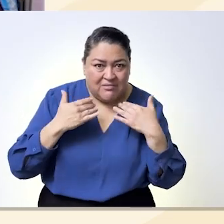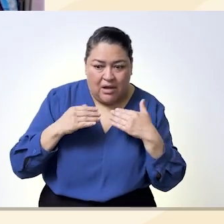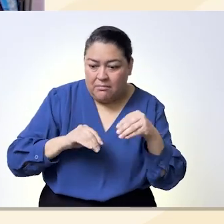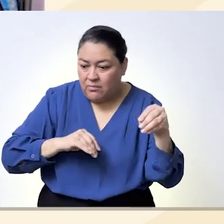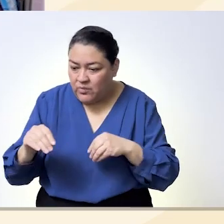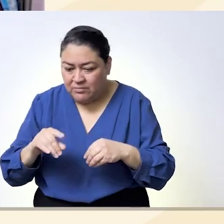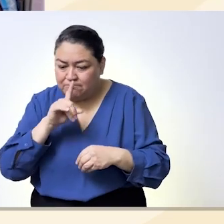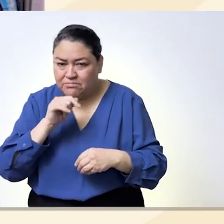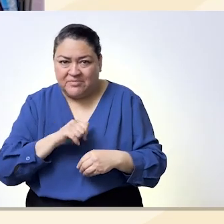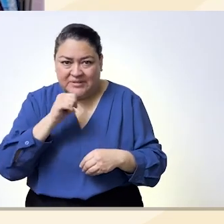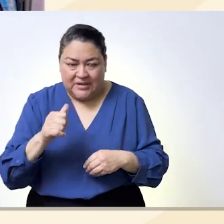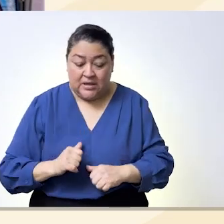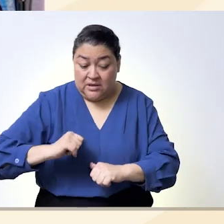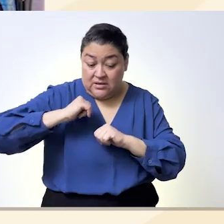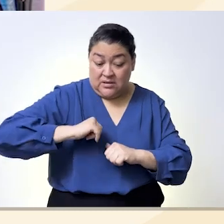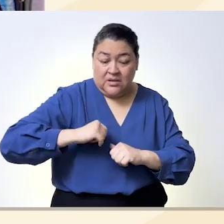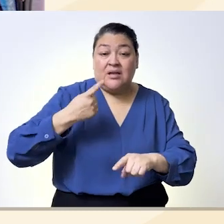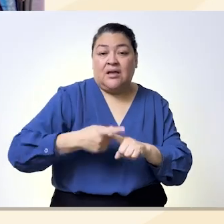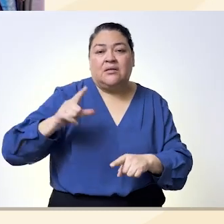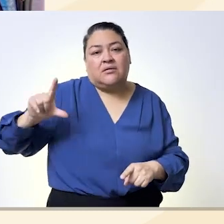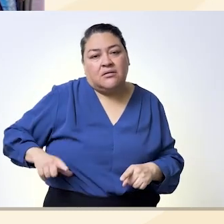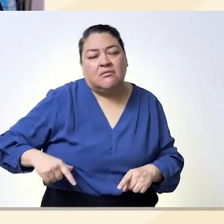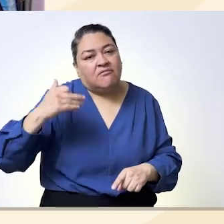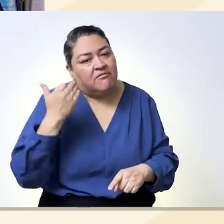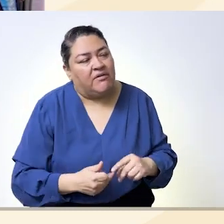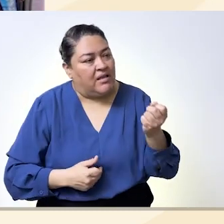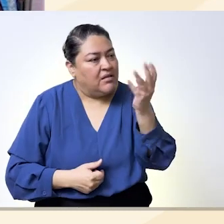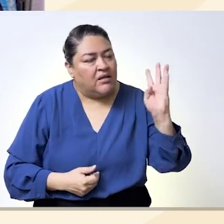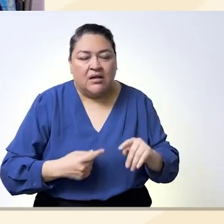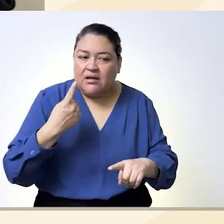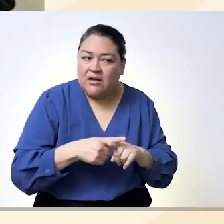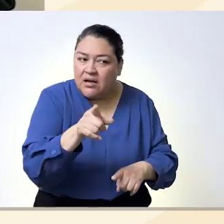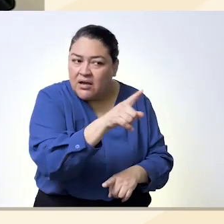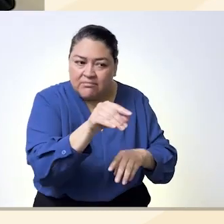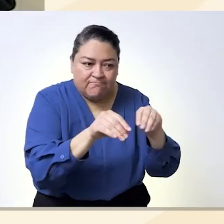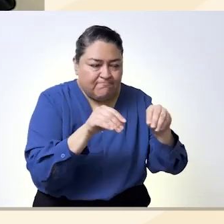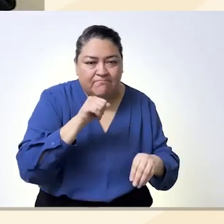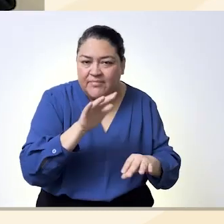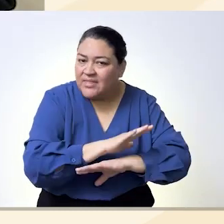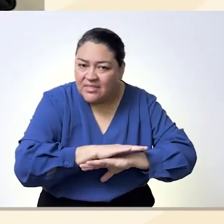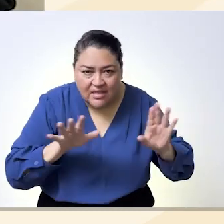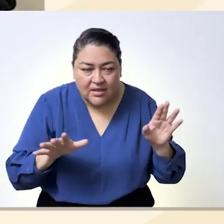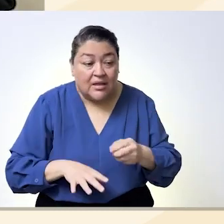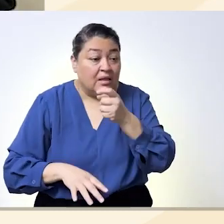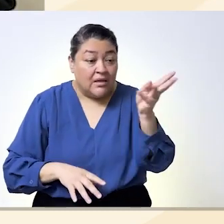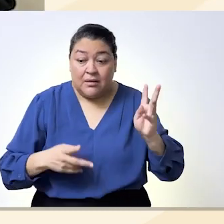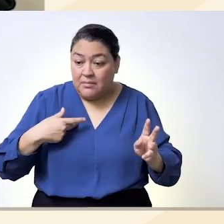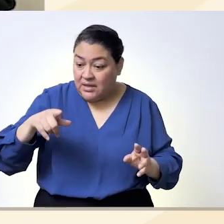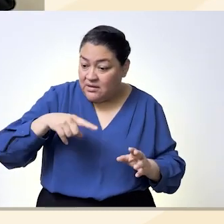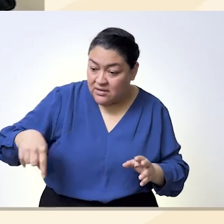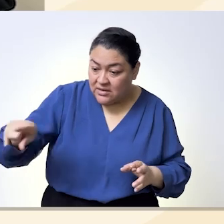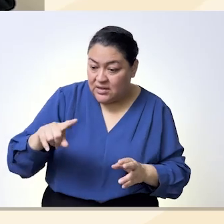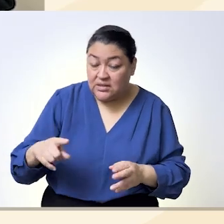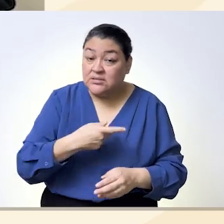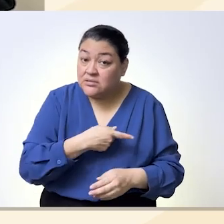de esos espacios y de que ve claramente que las personas en esos espacios son primariamente personas neurodivergentes, pues sí, o sea,